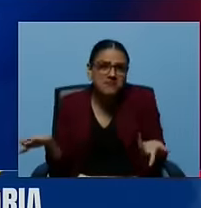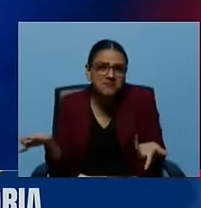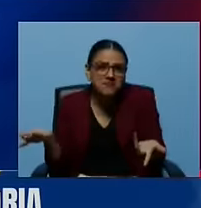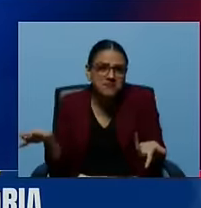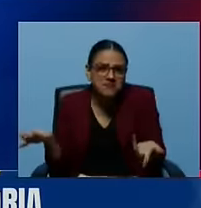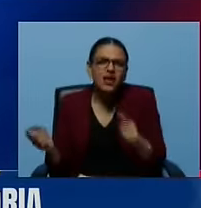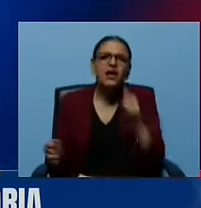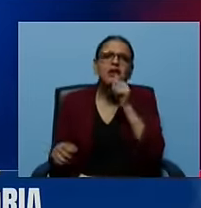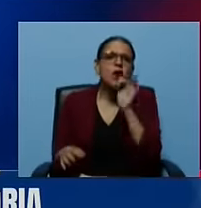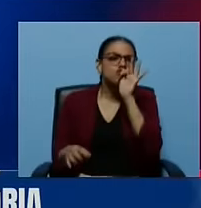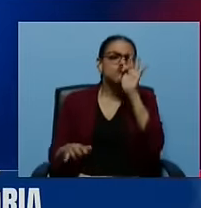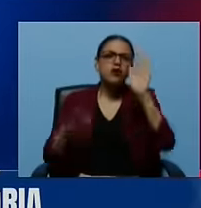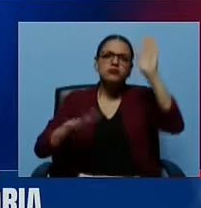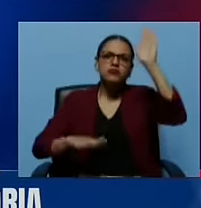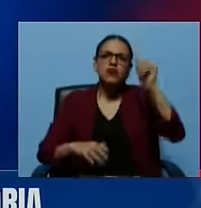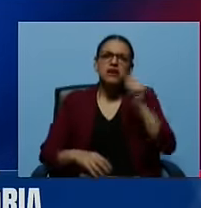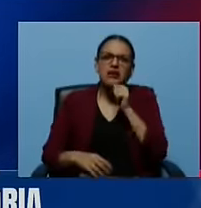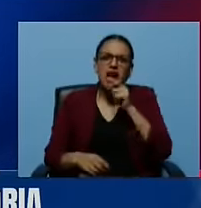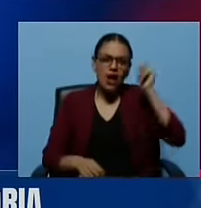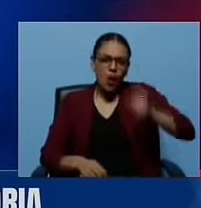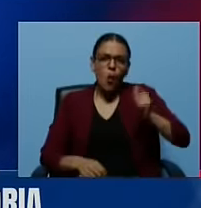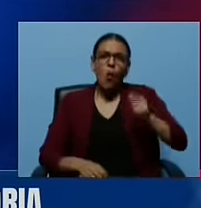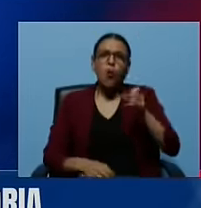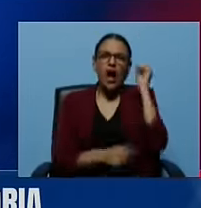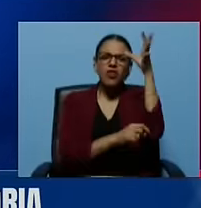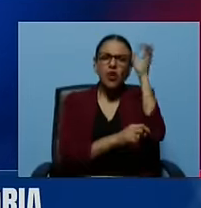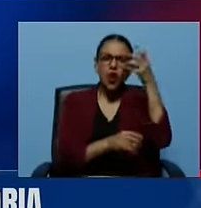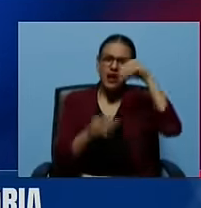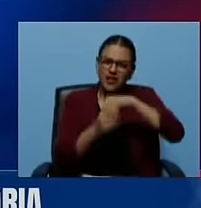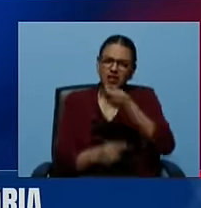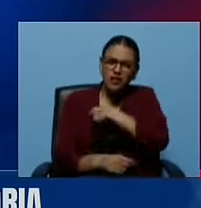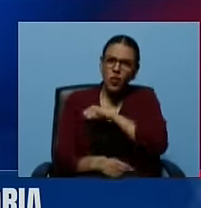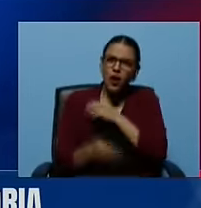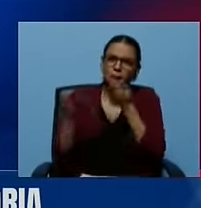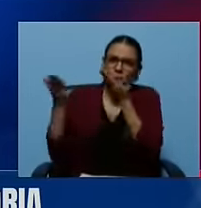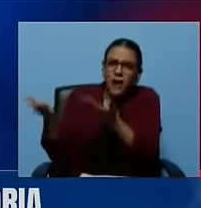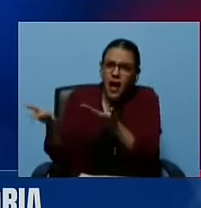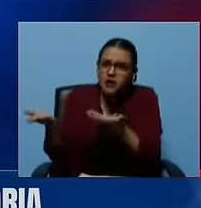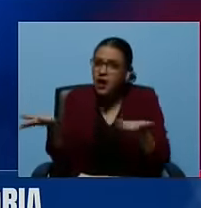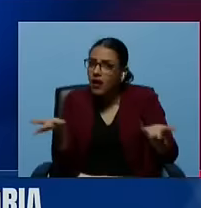¿Lo va a juramentar las Cortes, el Congreso?